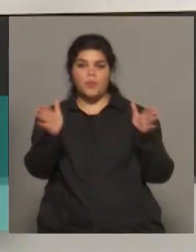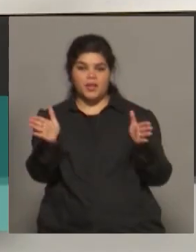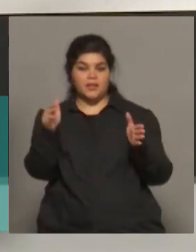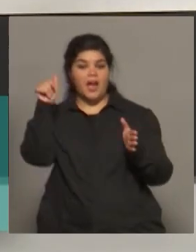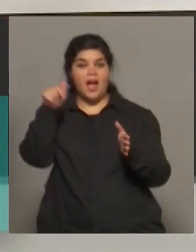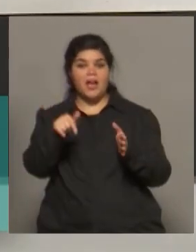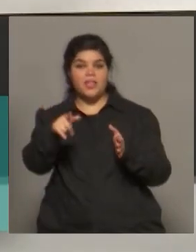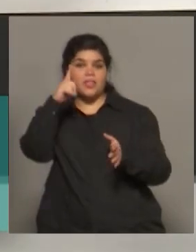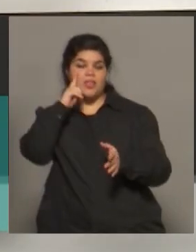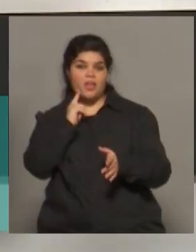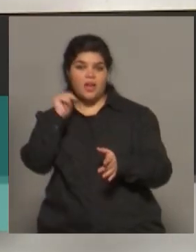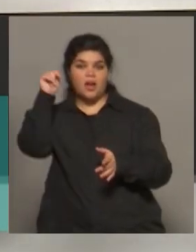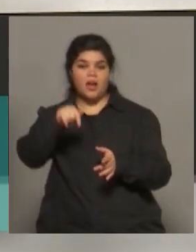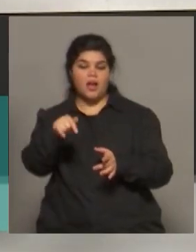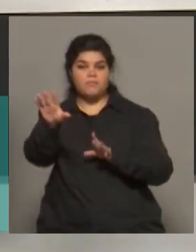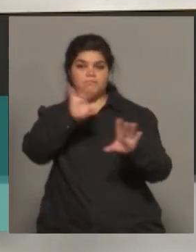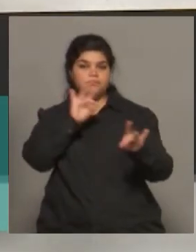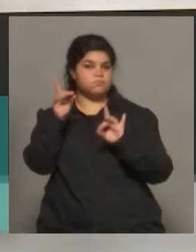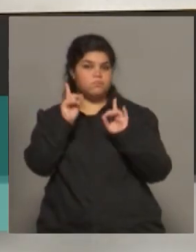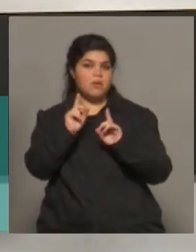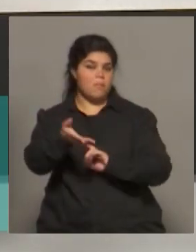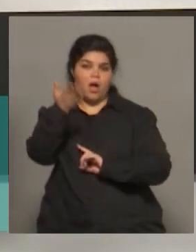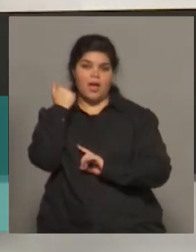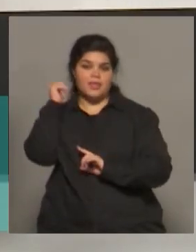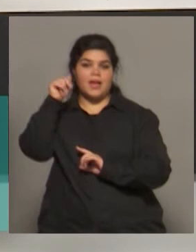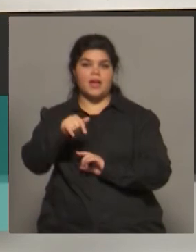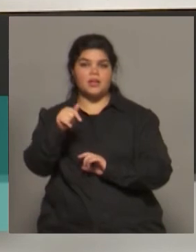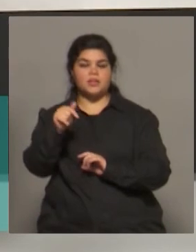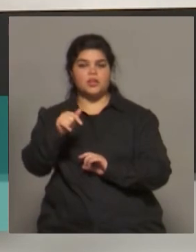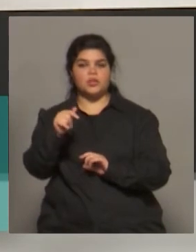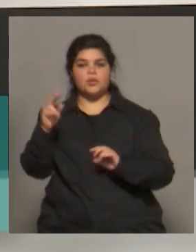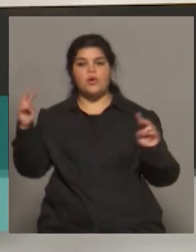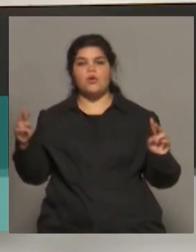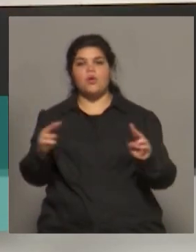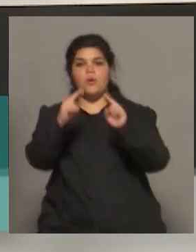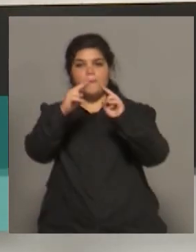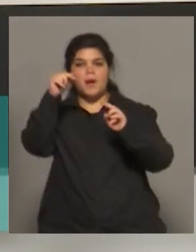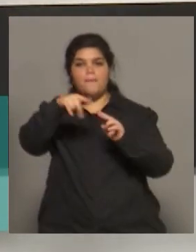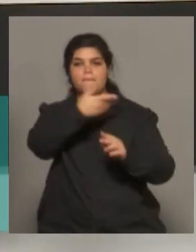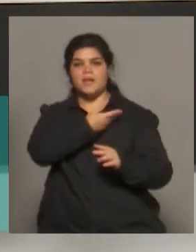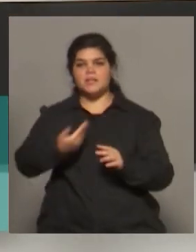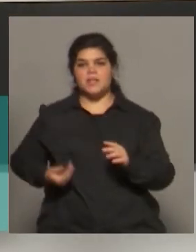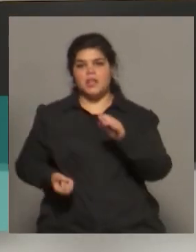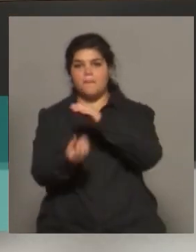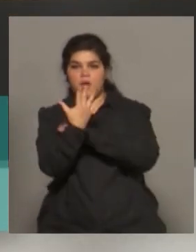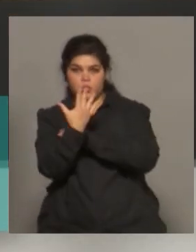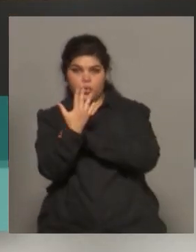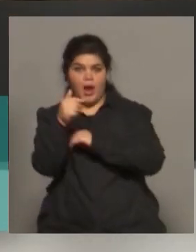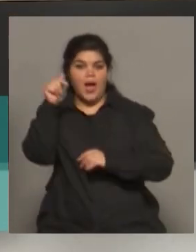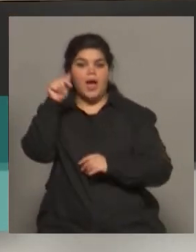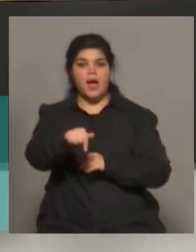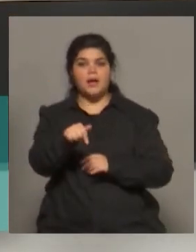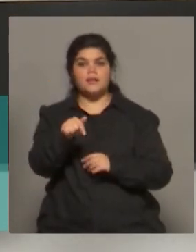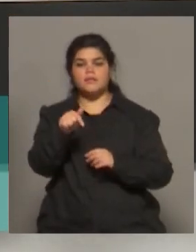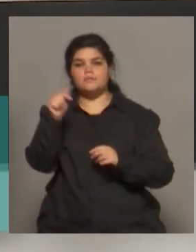hoy nos convoca lo que ya ha convocado a la provincia, ¿sí? La cumbre de presidentes del Mercosur. Vamos a estar hablando, haciendo un poco de